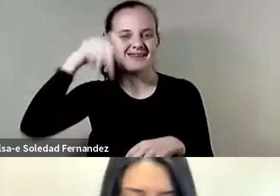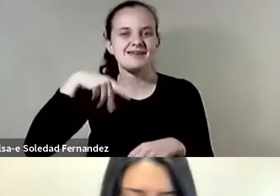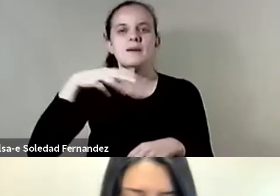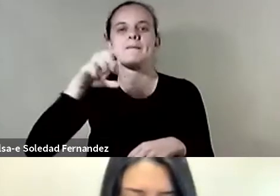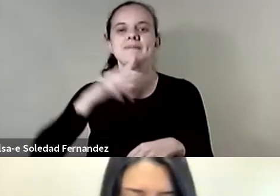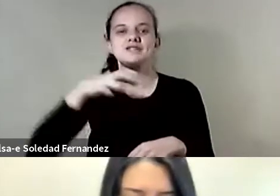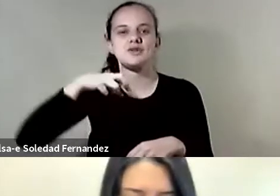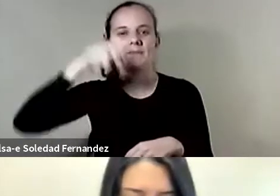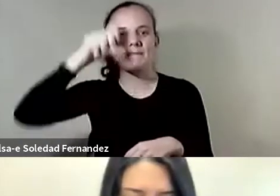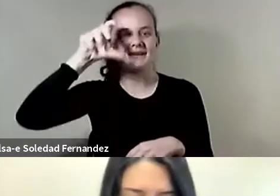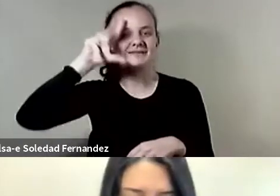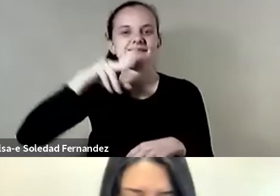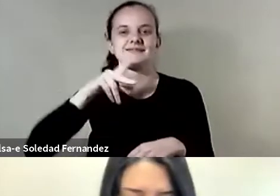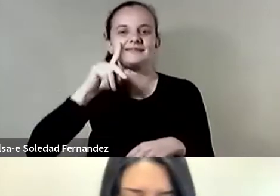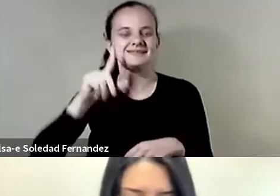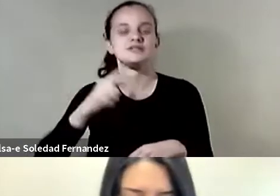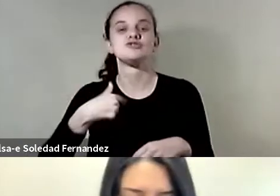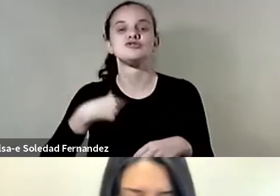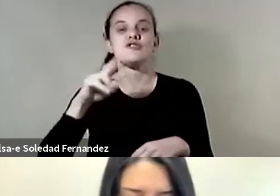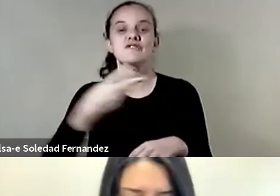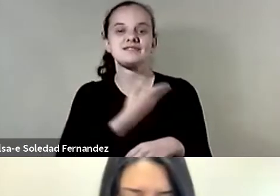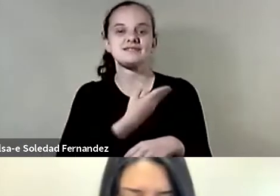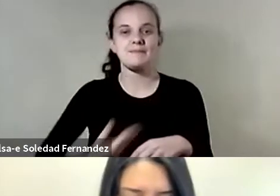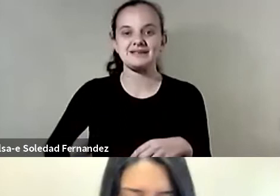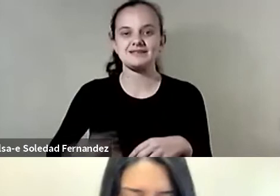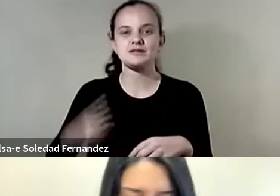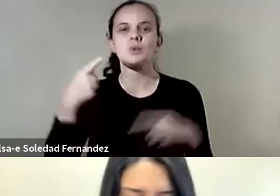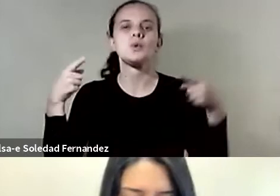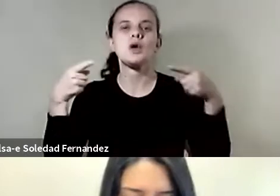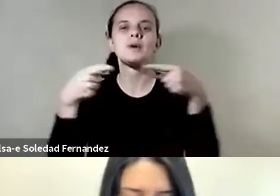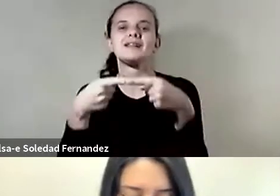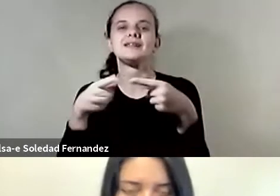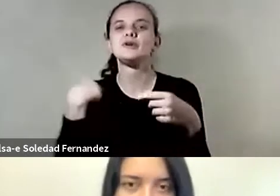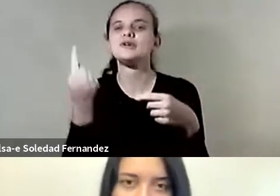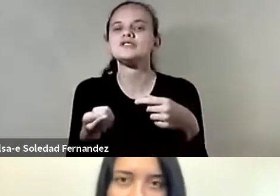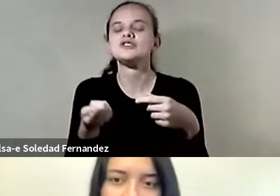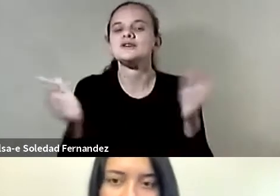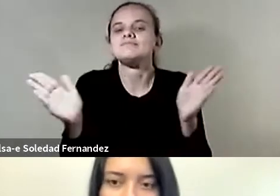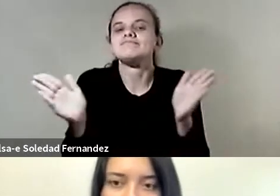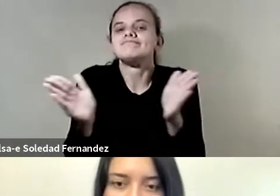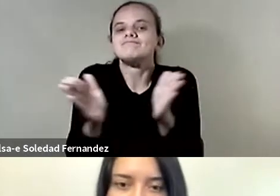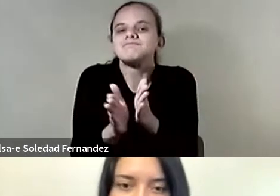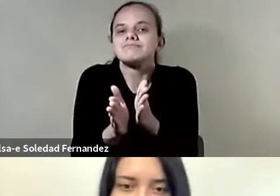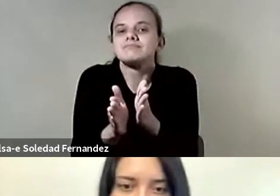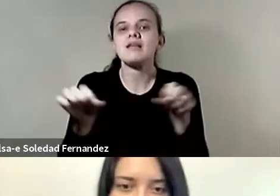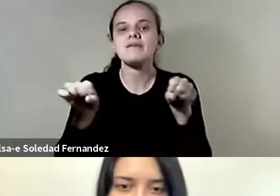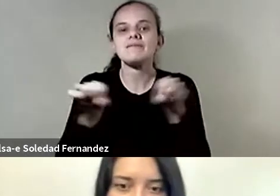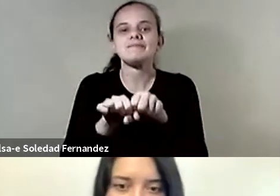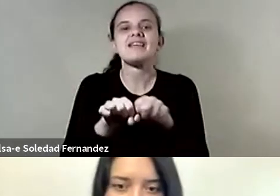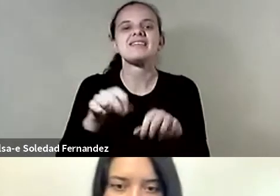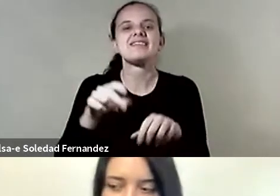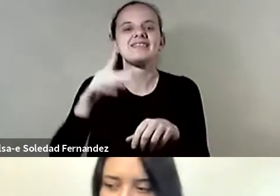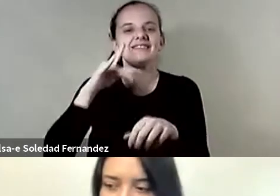agencia. Uno de los objetivos de la agencia es reducir la brecha digital. Por ende, estamos trabajando